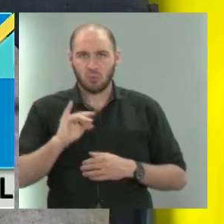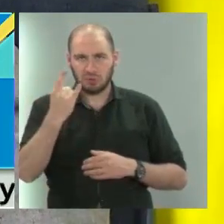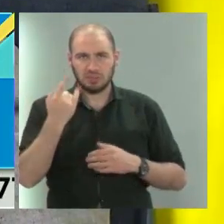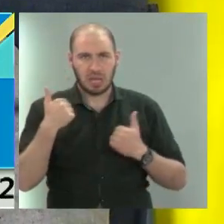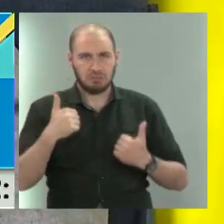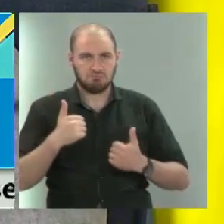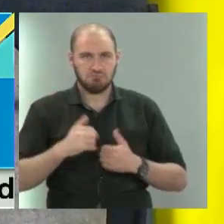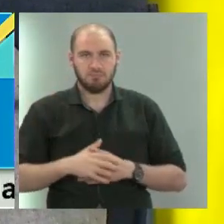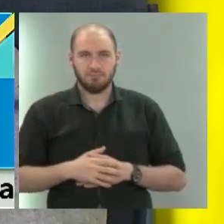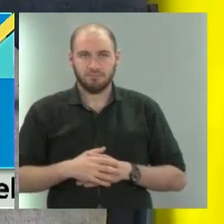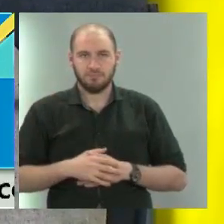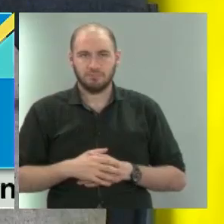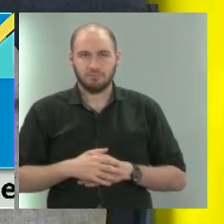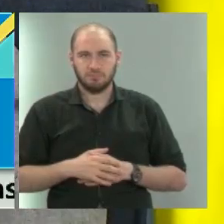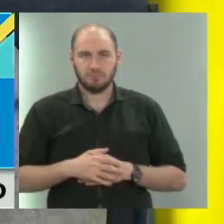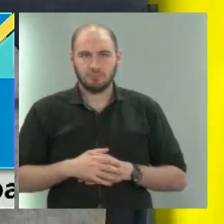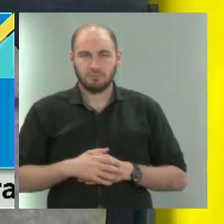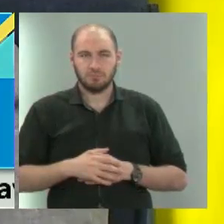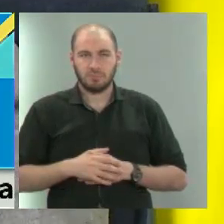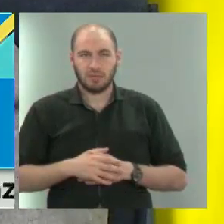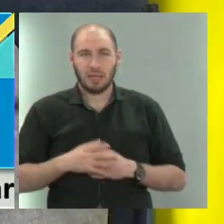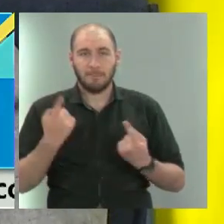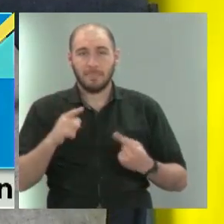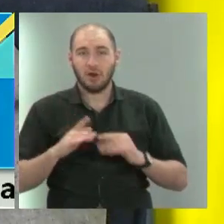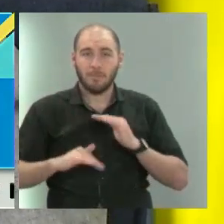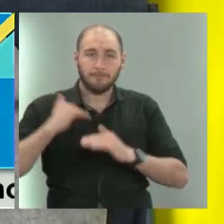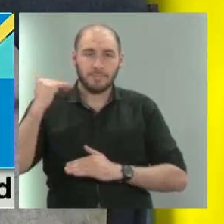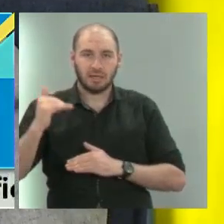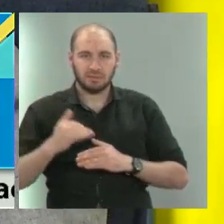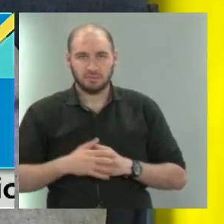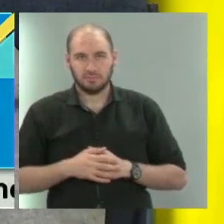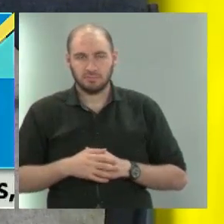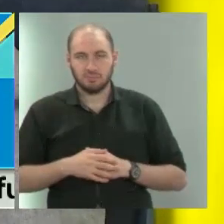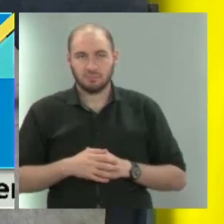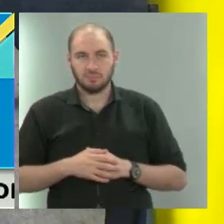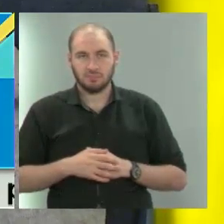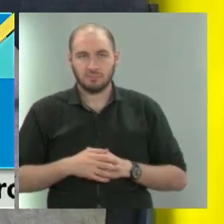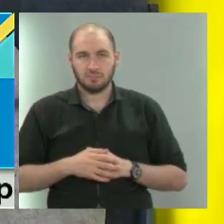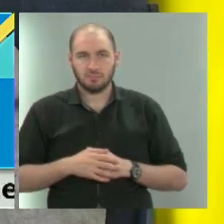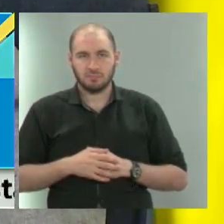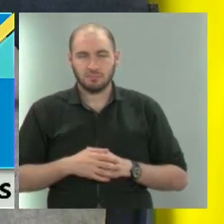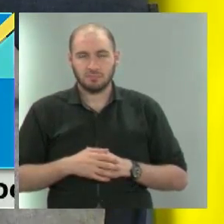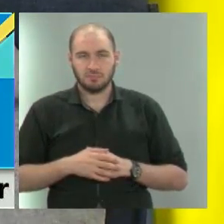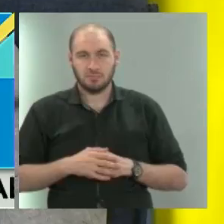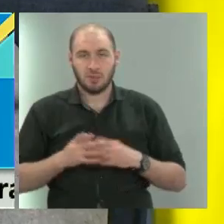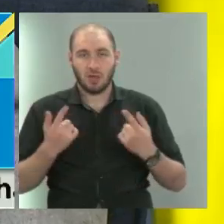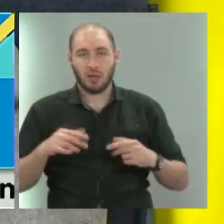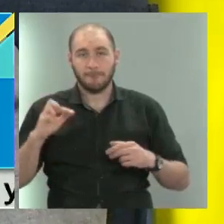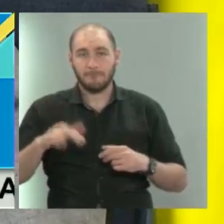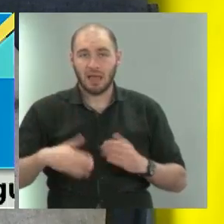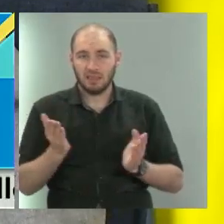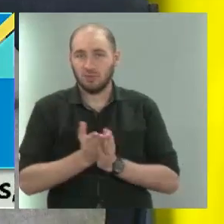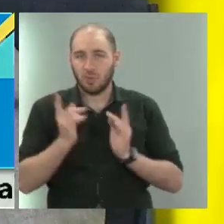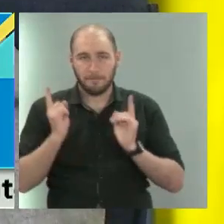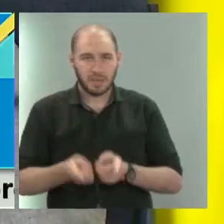universidades, pero los que sobresalen, que están con los mismos planes de